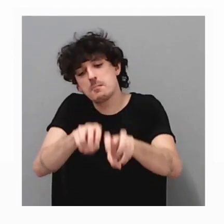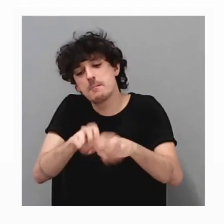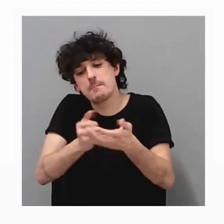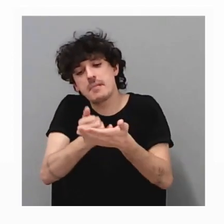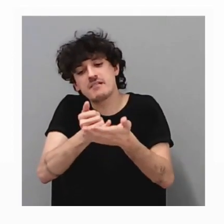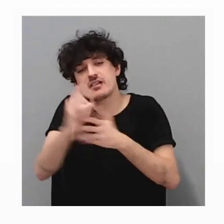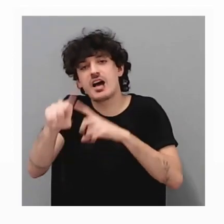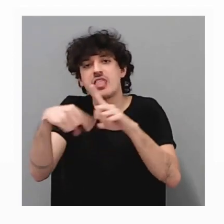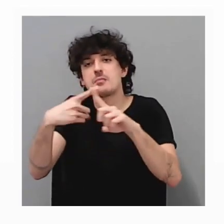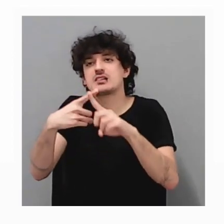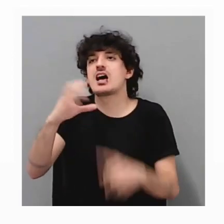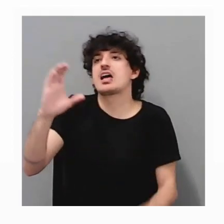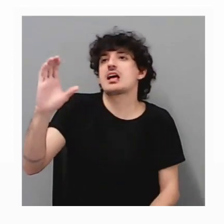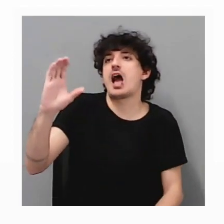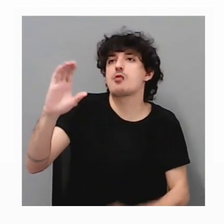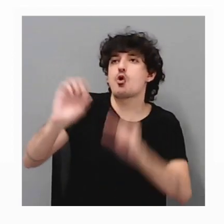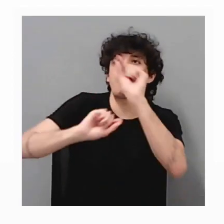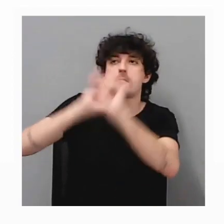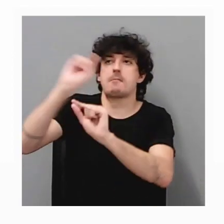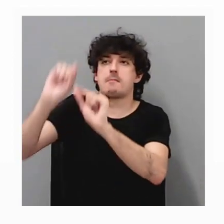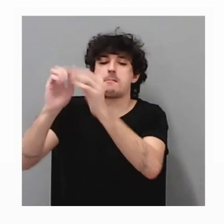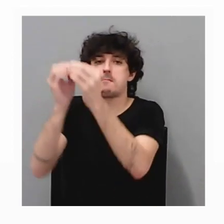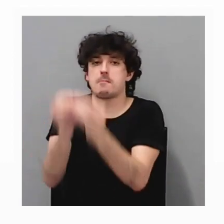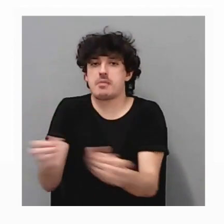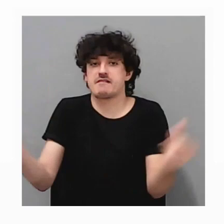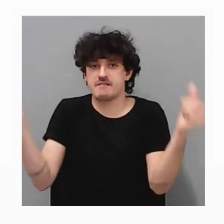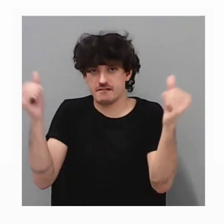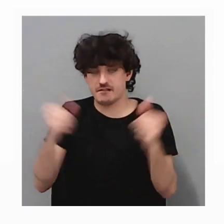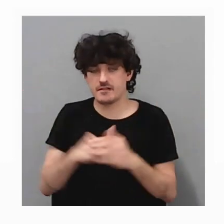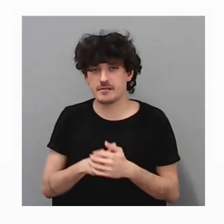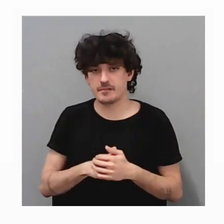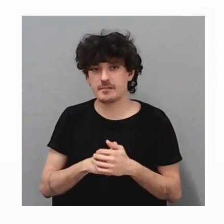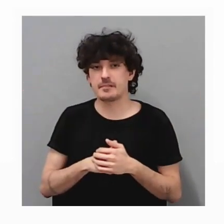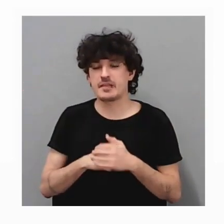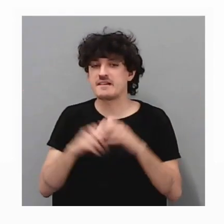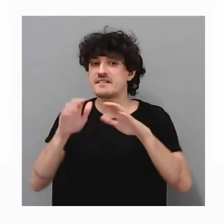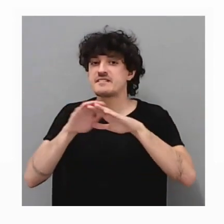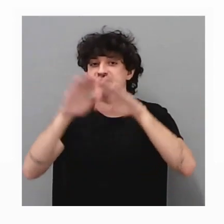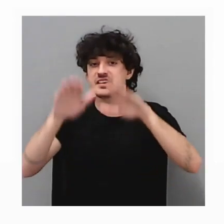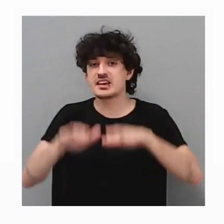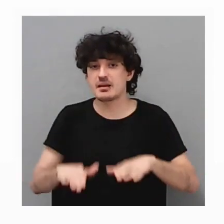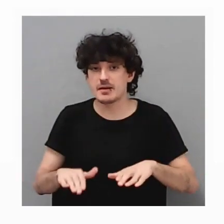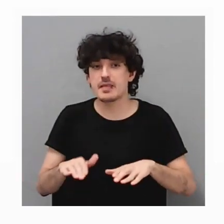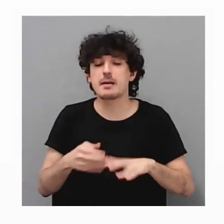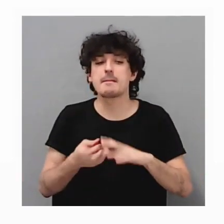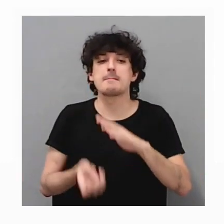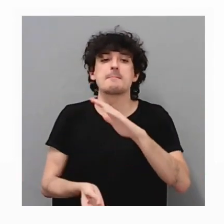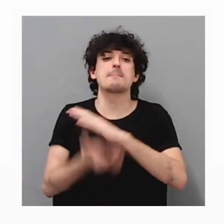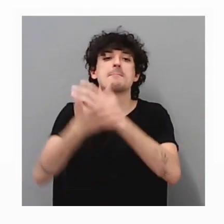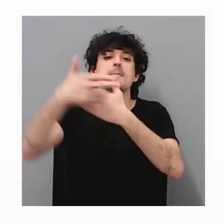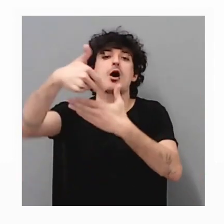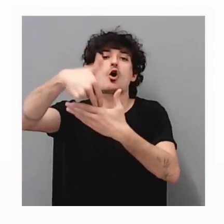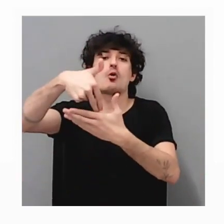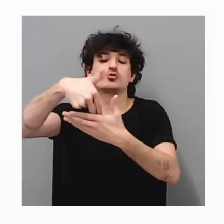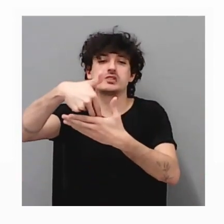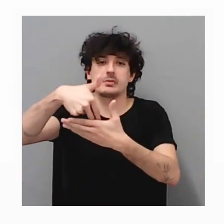carbono, haciendo que sea negativa en la mayoría de los casos. Y finalmente, la producción del combustible que, según todos